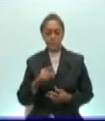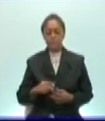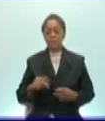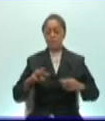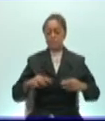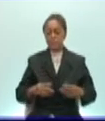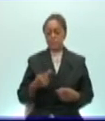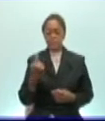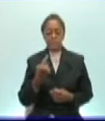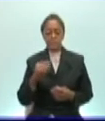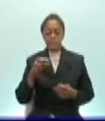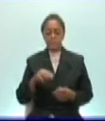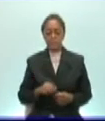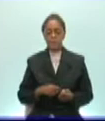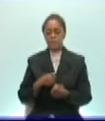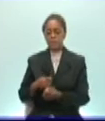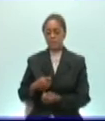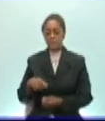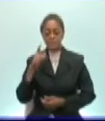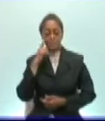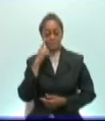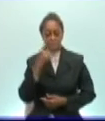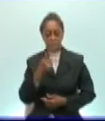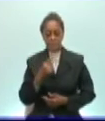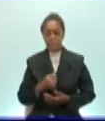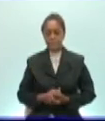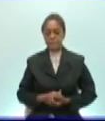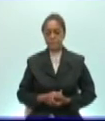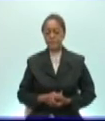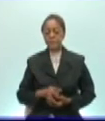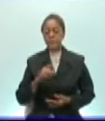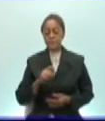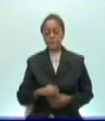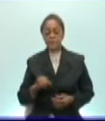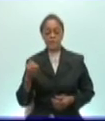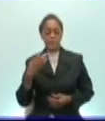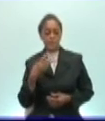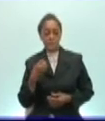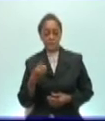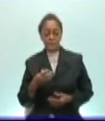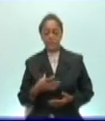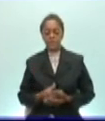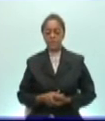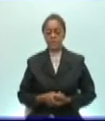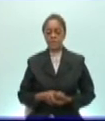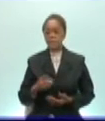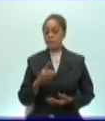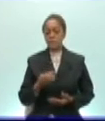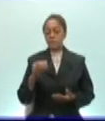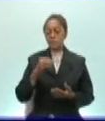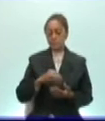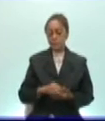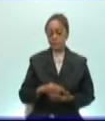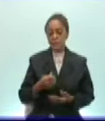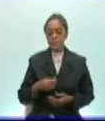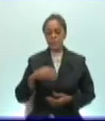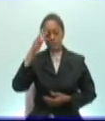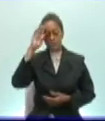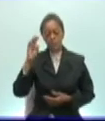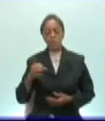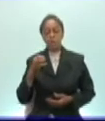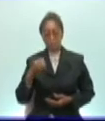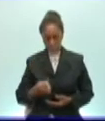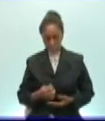en este primer momento de la guerra. Mírenlo allí. Vuelven a aplicar la farsa de neutralidad. No se meten en el problema de Cuba, sin embargo siguen apoyando a